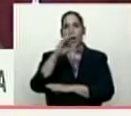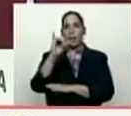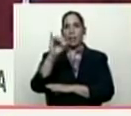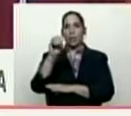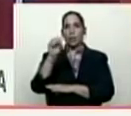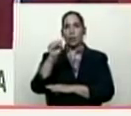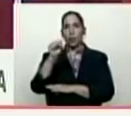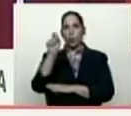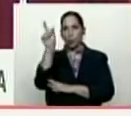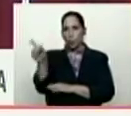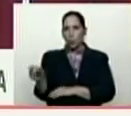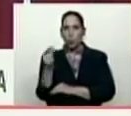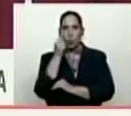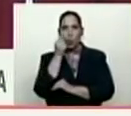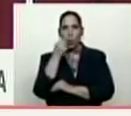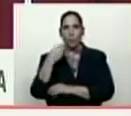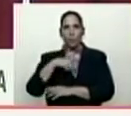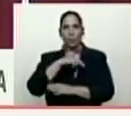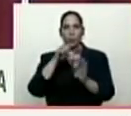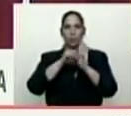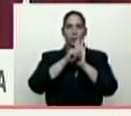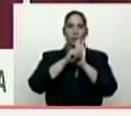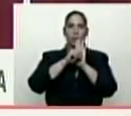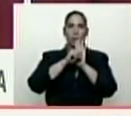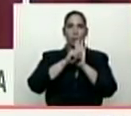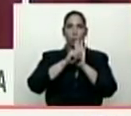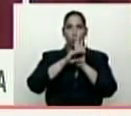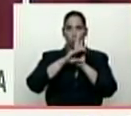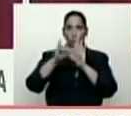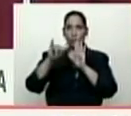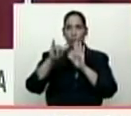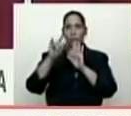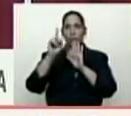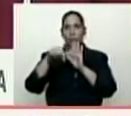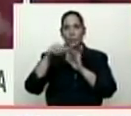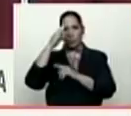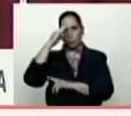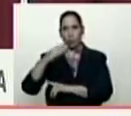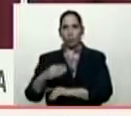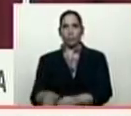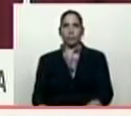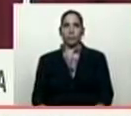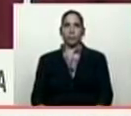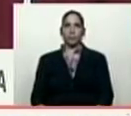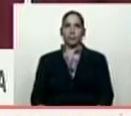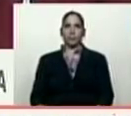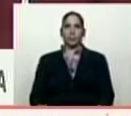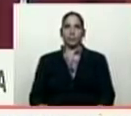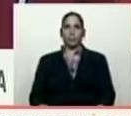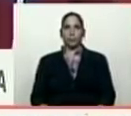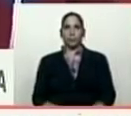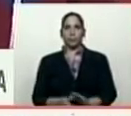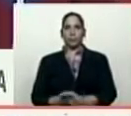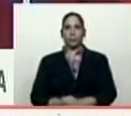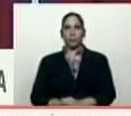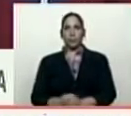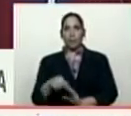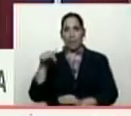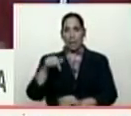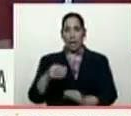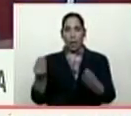de nuestra Asamblea Nacional Constituyente y a los soldados y soldadas que están aquí presentes, este